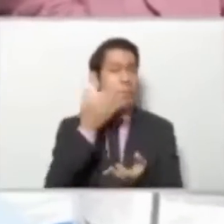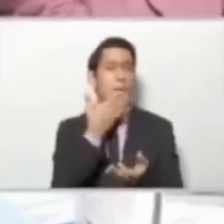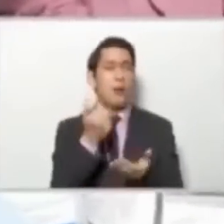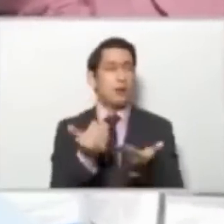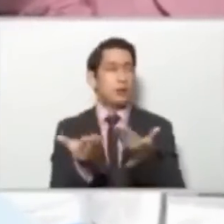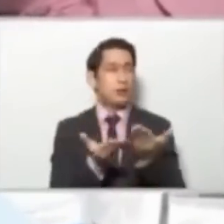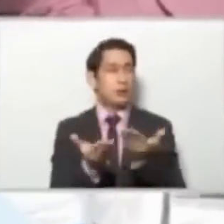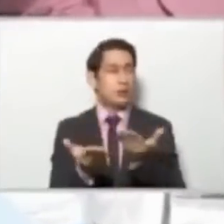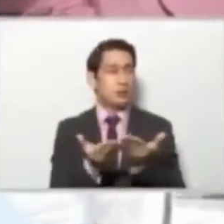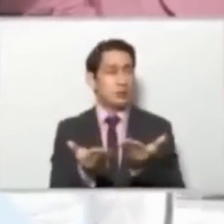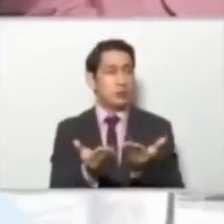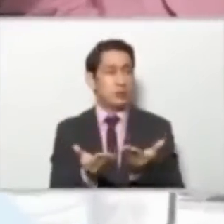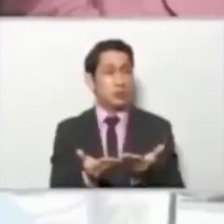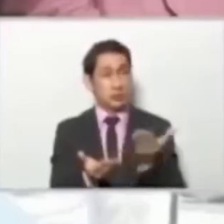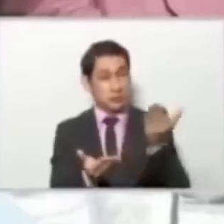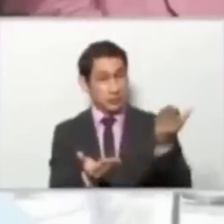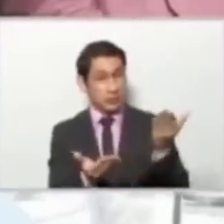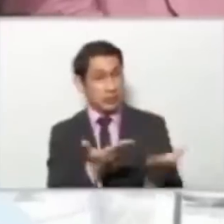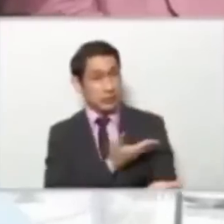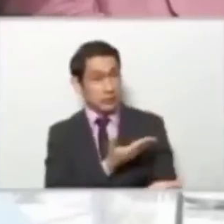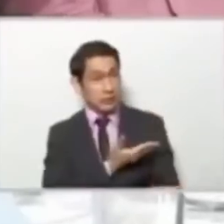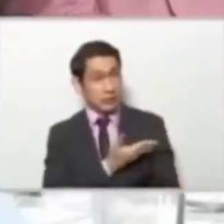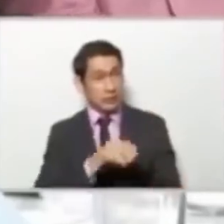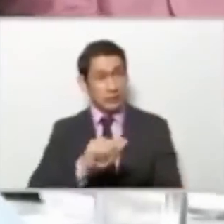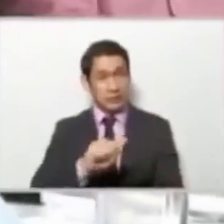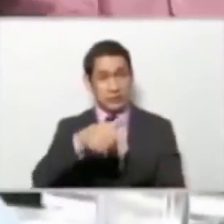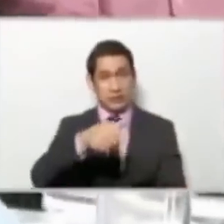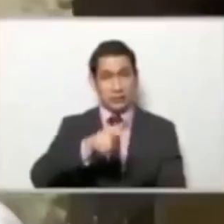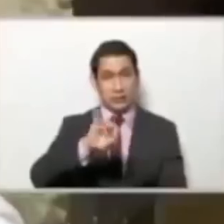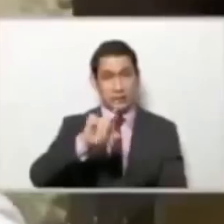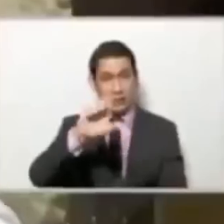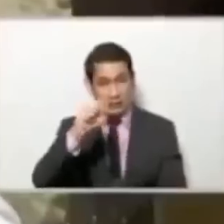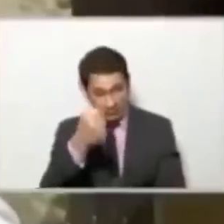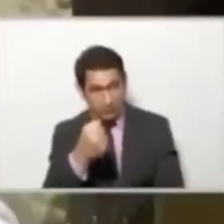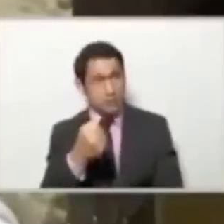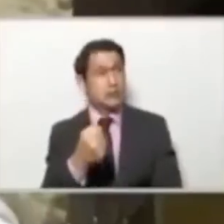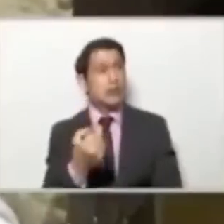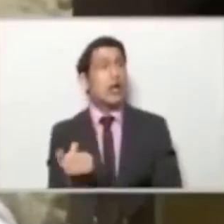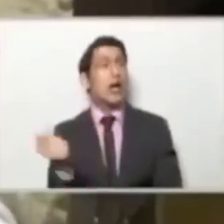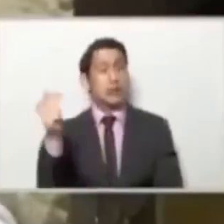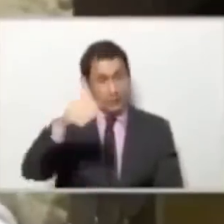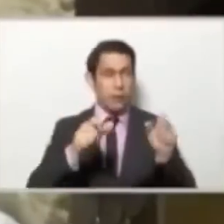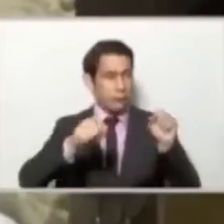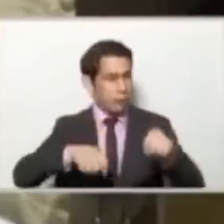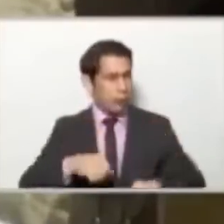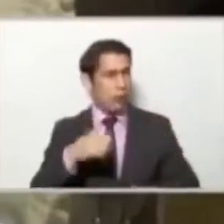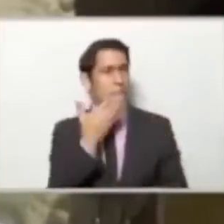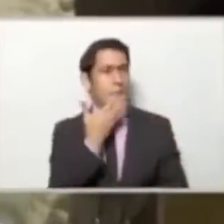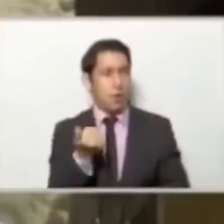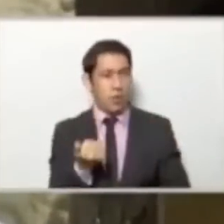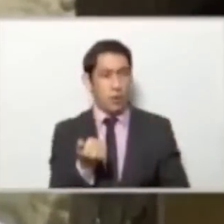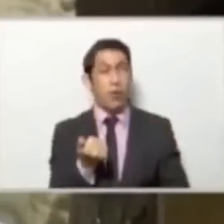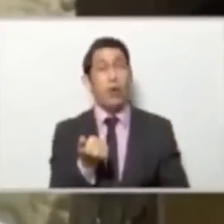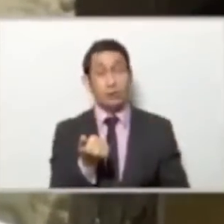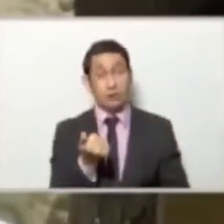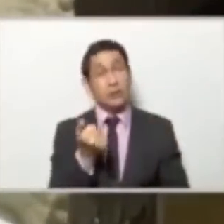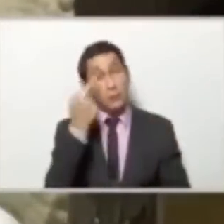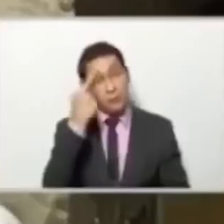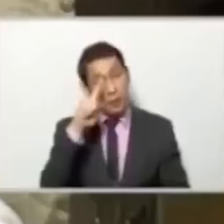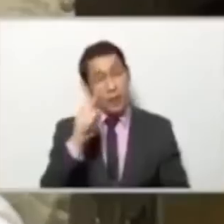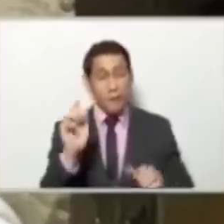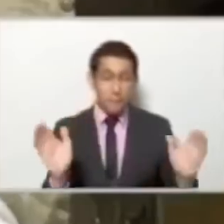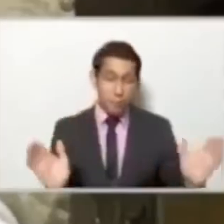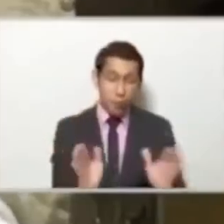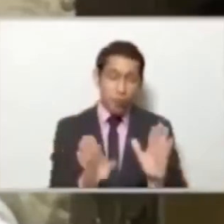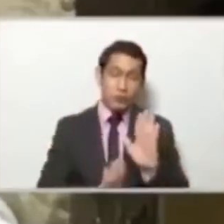bajo la administración de nuestro alcalde Aquiles Álvarez, y lo hemos demostrado desde el primer día, estamos aquí para cuidar a los ciudadanos, para apostarle a